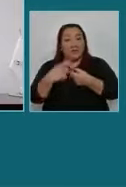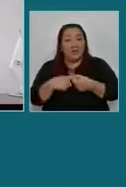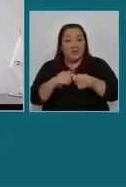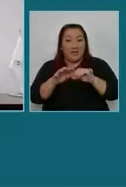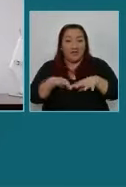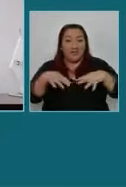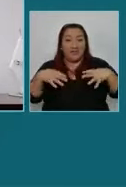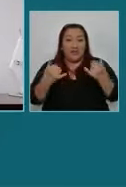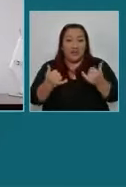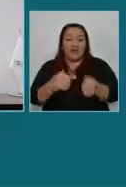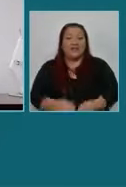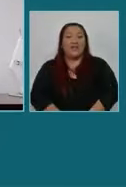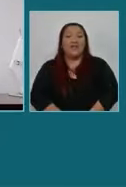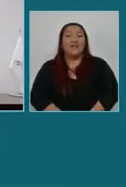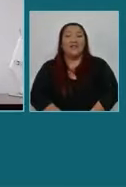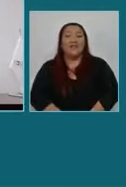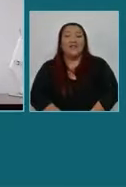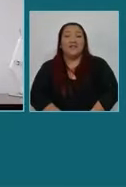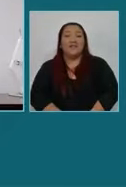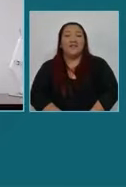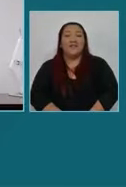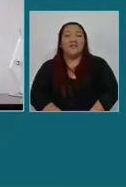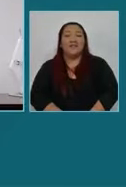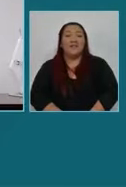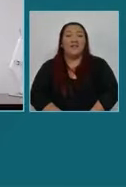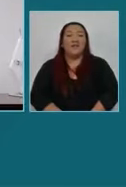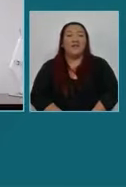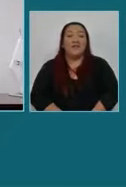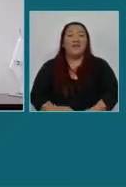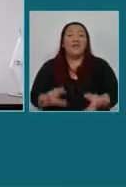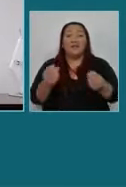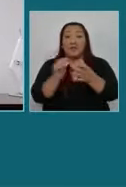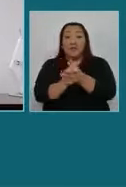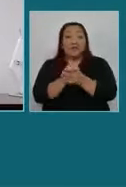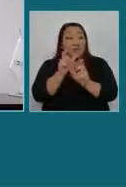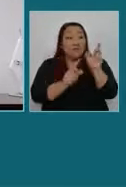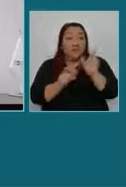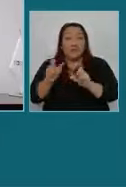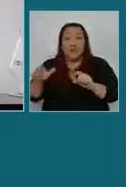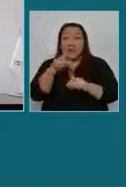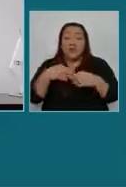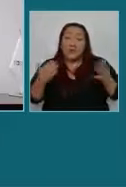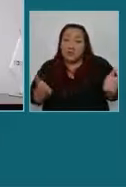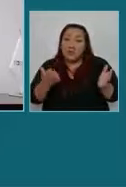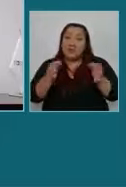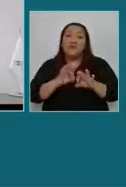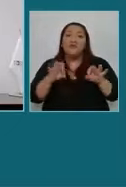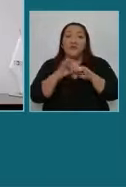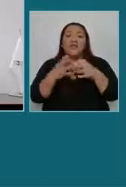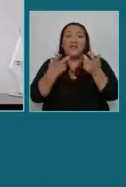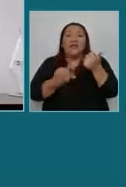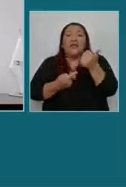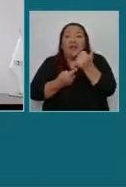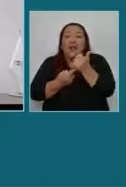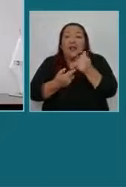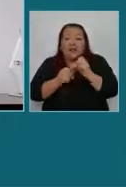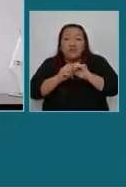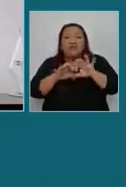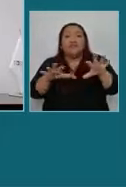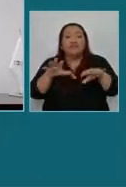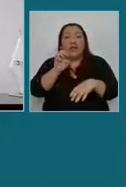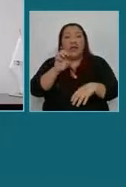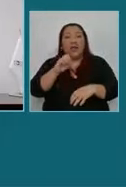panel el día de hoy con tantos colegas que en realidad estamos, ¿no?, intentando siempre promover el